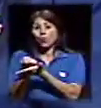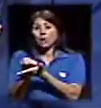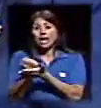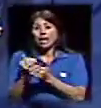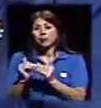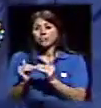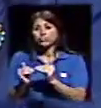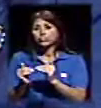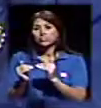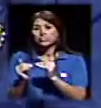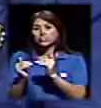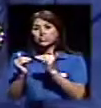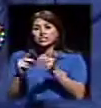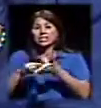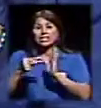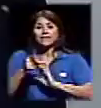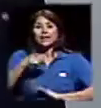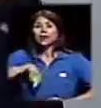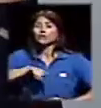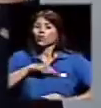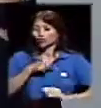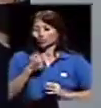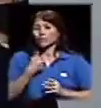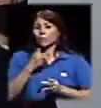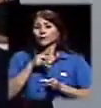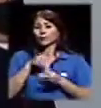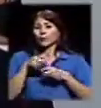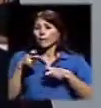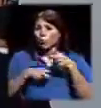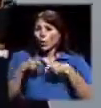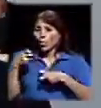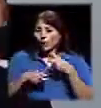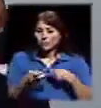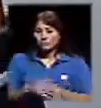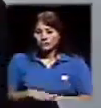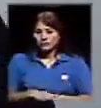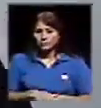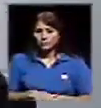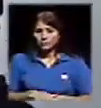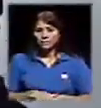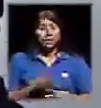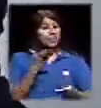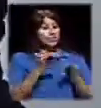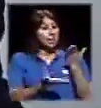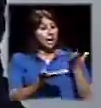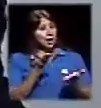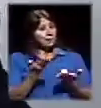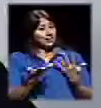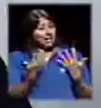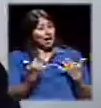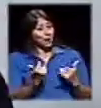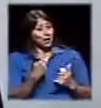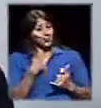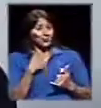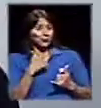tal ahí, vez, doña Marta, si me permite, vamos a sacar al profesor de economía. Ajá.